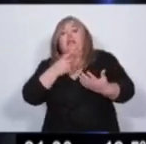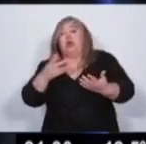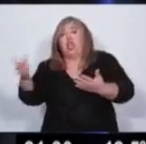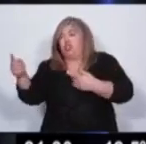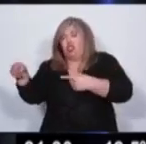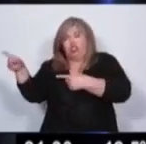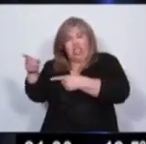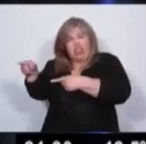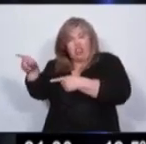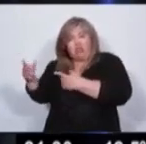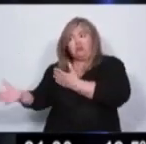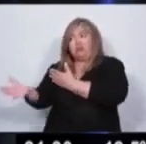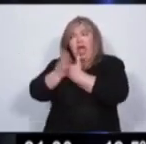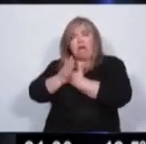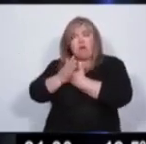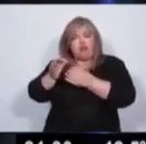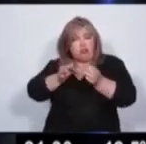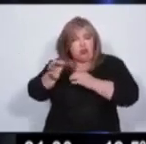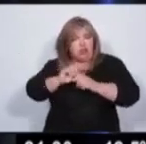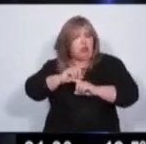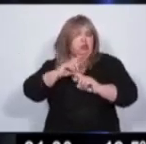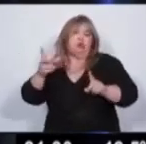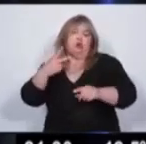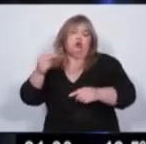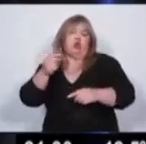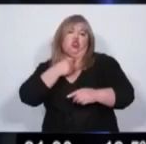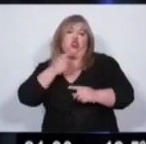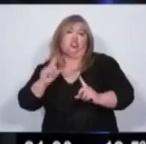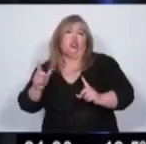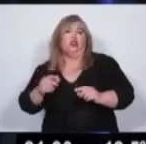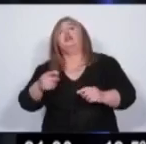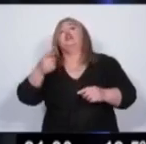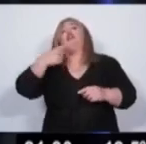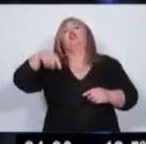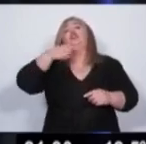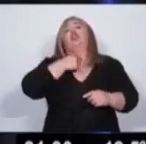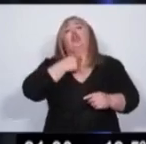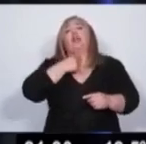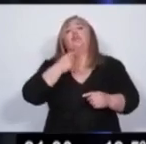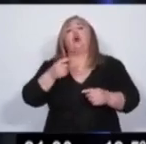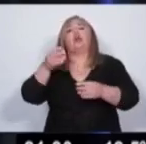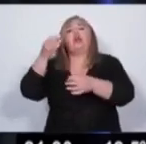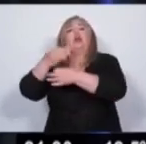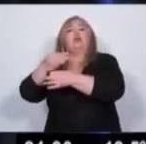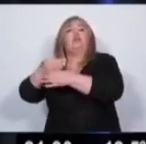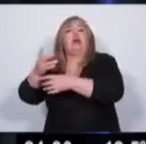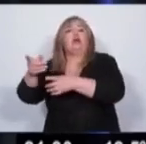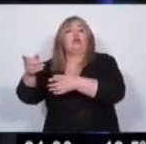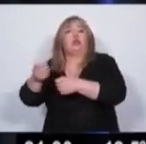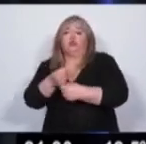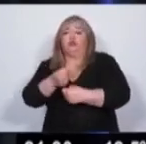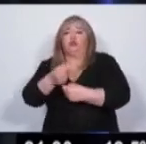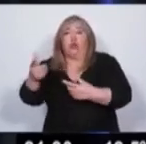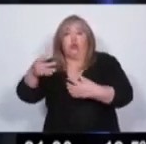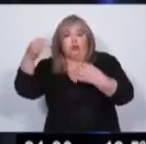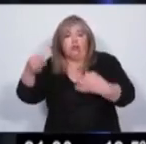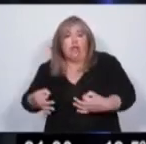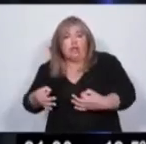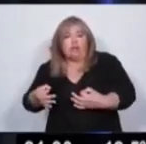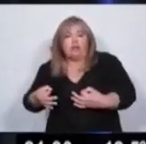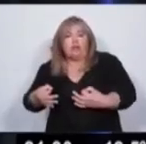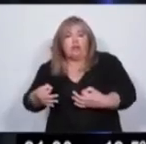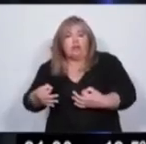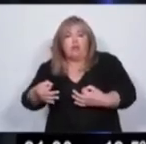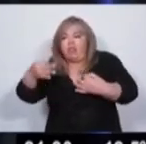docentes que estén bien dignificados y tenemos que darle buenos sueldos y sueldos que